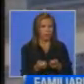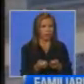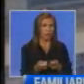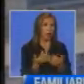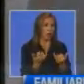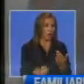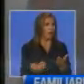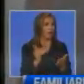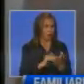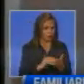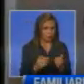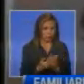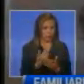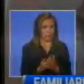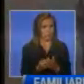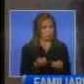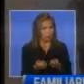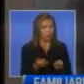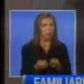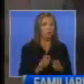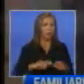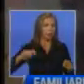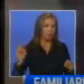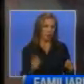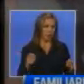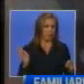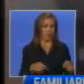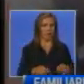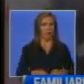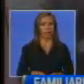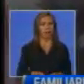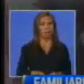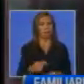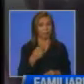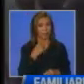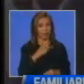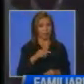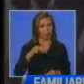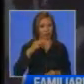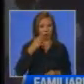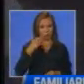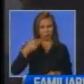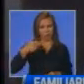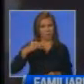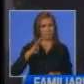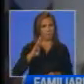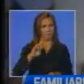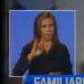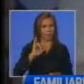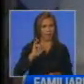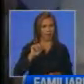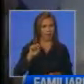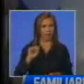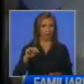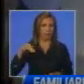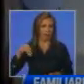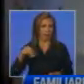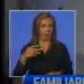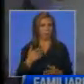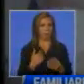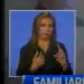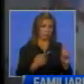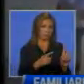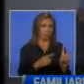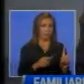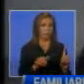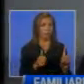de la cárcel. En las tomas obtenidas dentro del nuevo centro, se ve como Brian M., un PPL del área de mínima seguridad, era golpeado